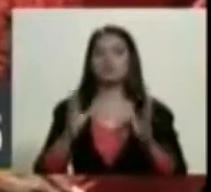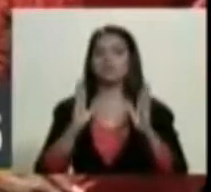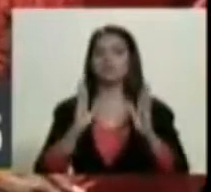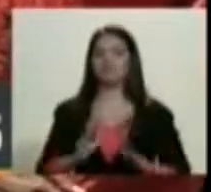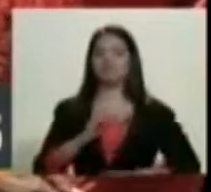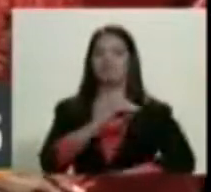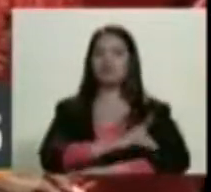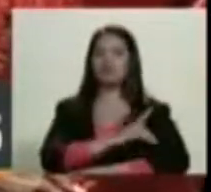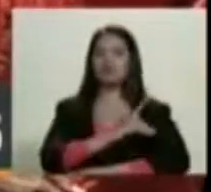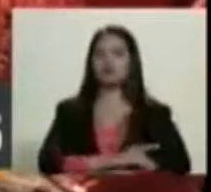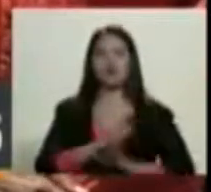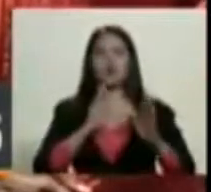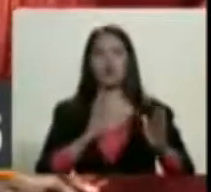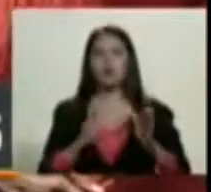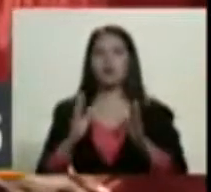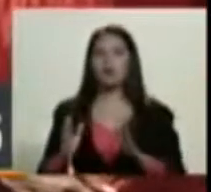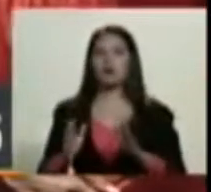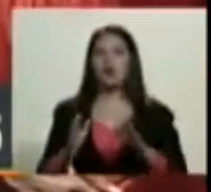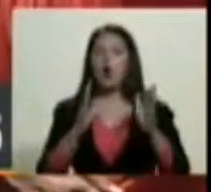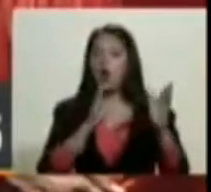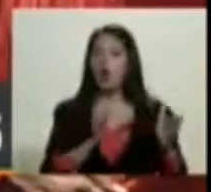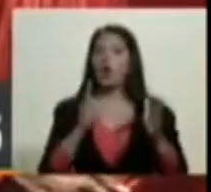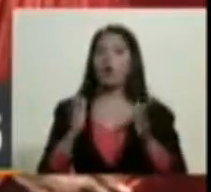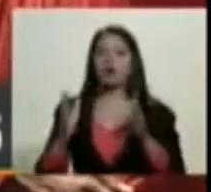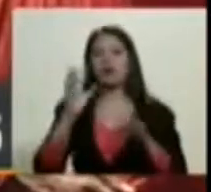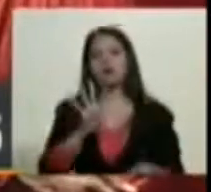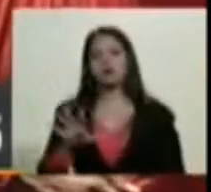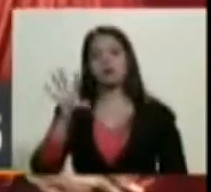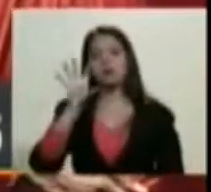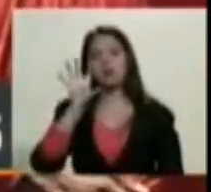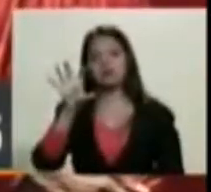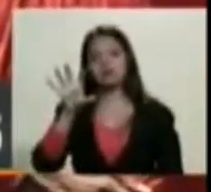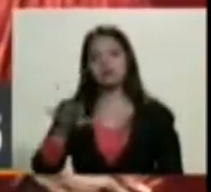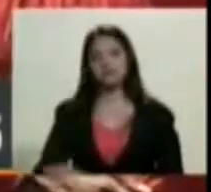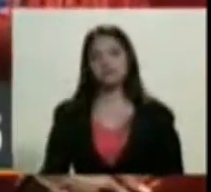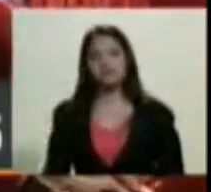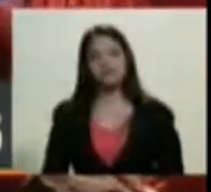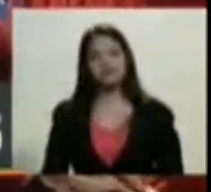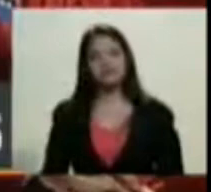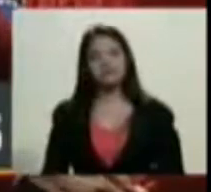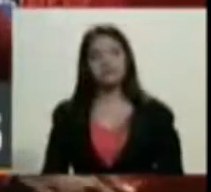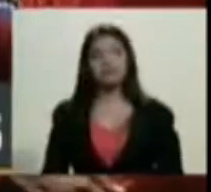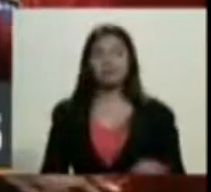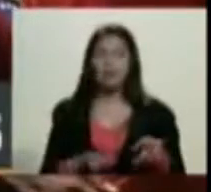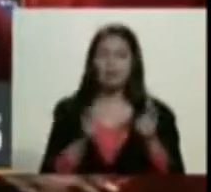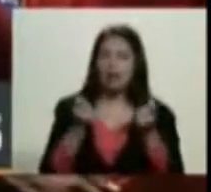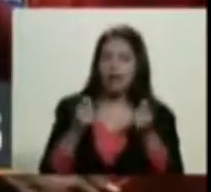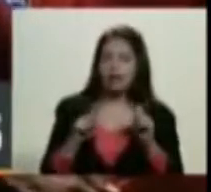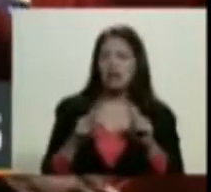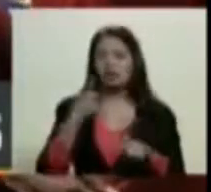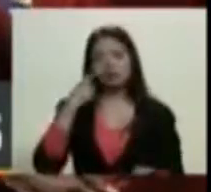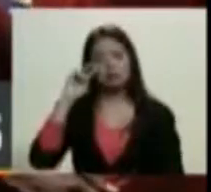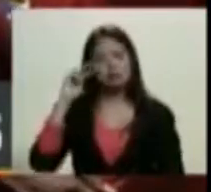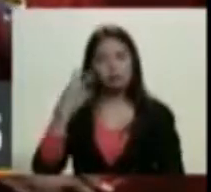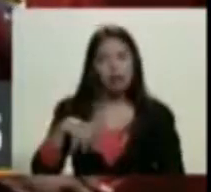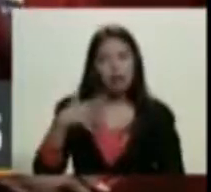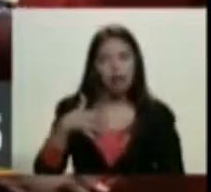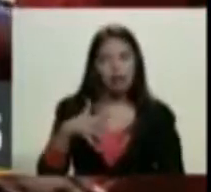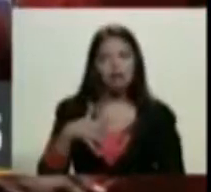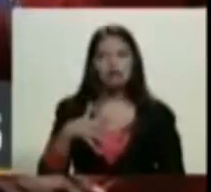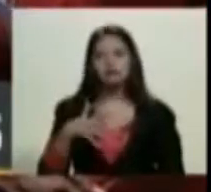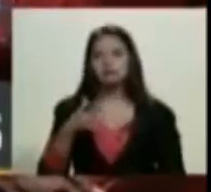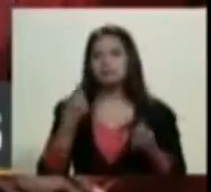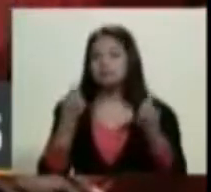disciplinadamente a poner orden en este país, que los que están tratando de especular y de